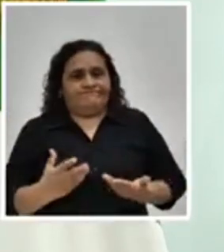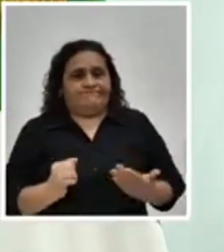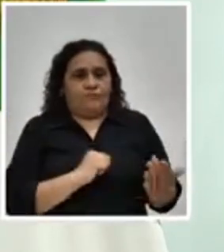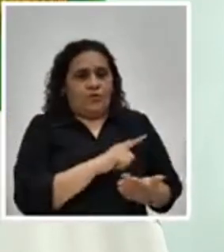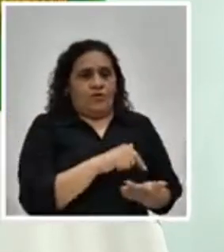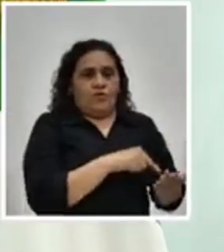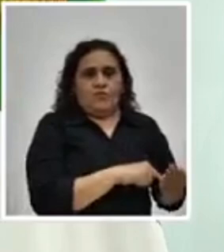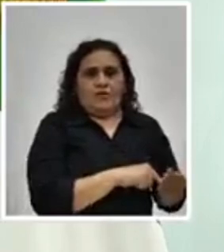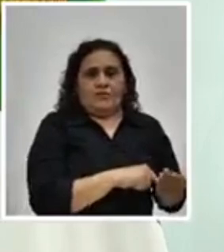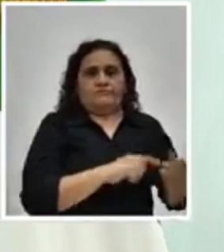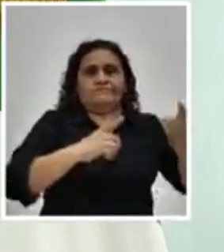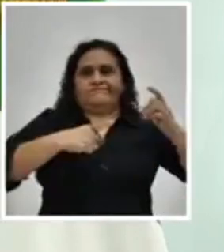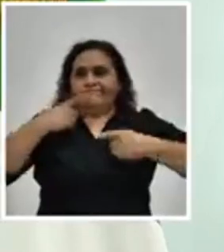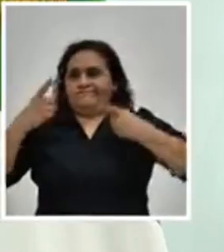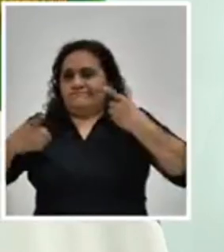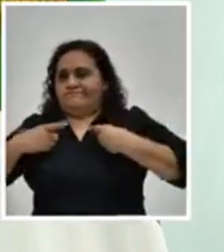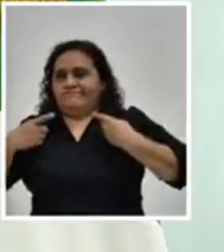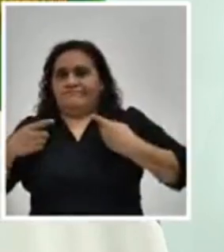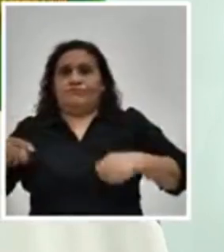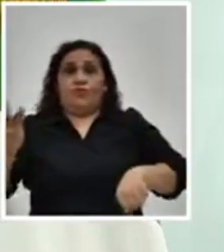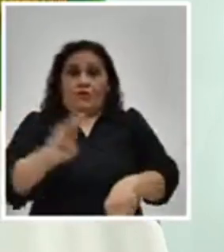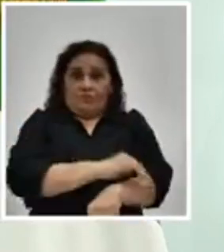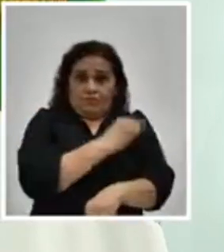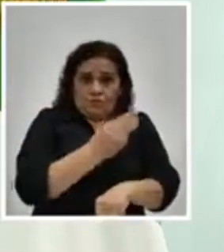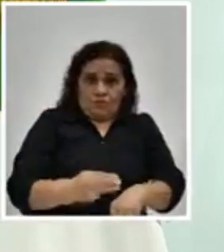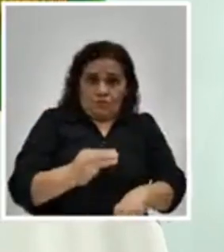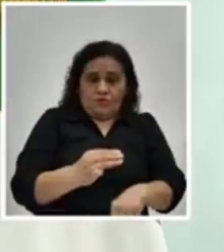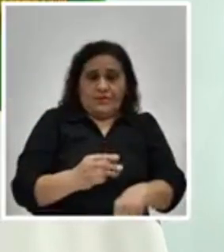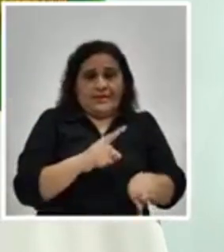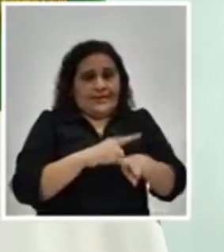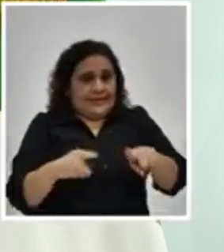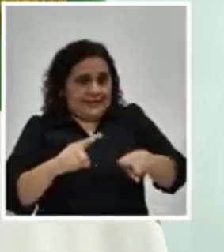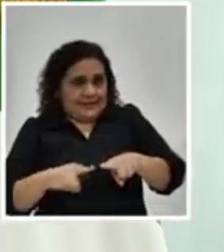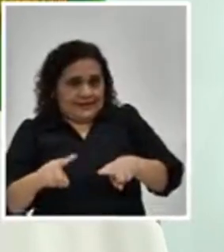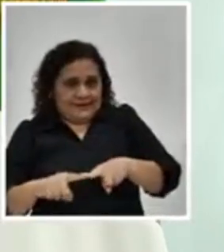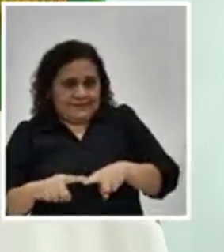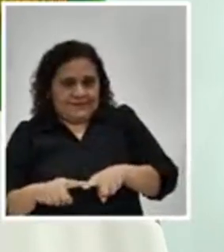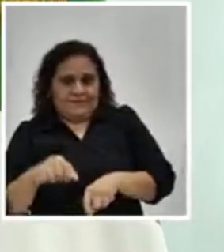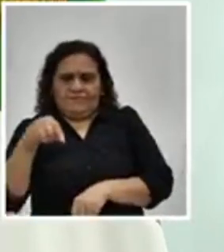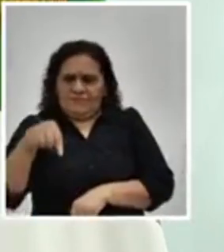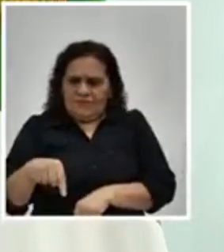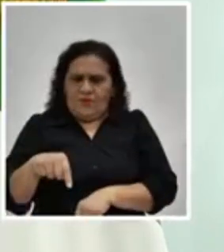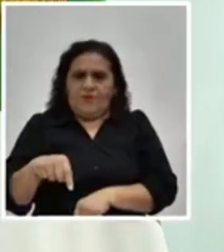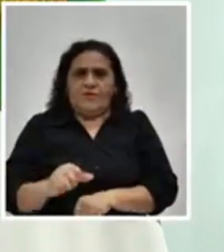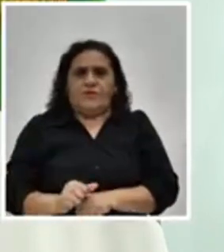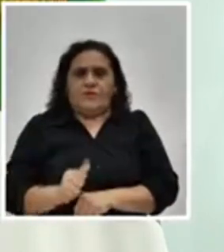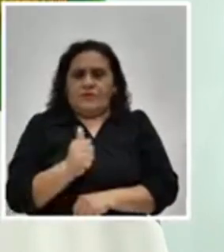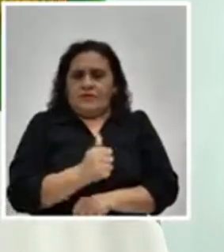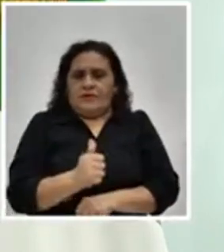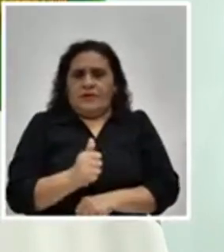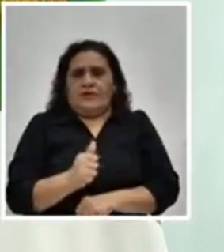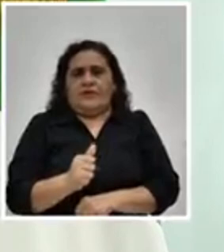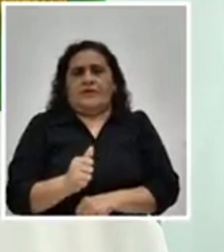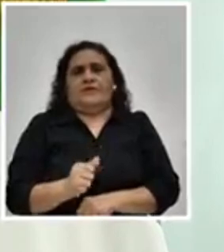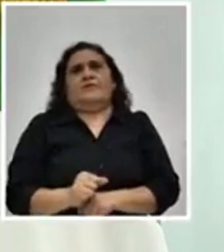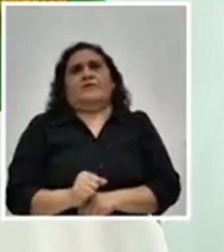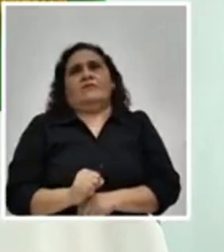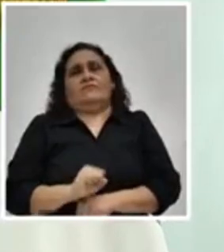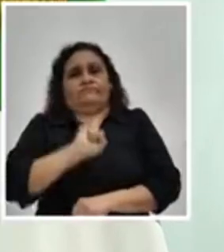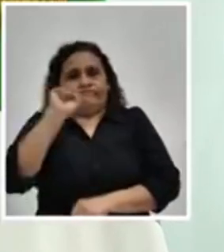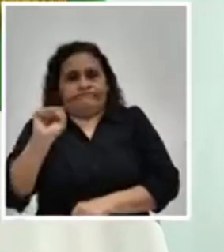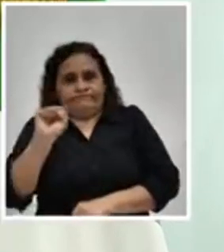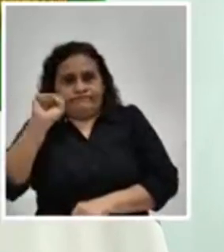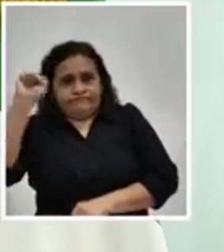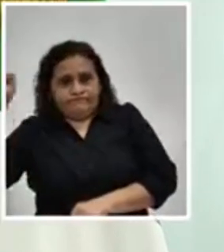de esparcimiento a través de la música de varios géneros en un mismo lugar cada fin de semana, beneficiando